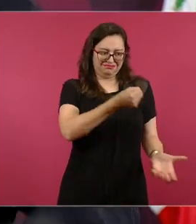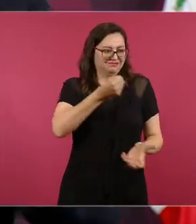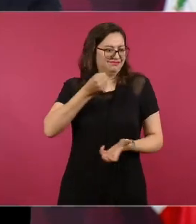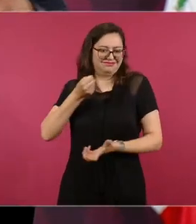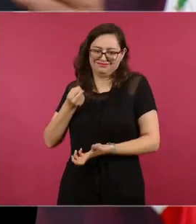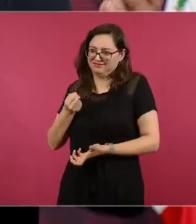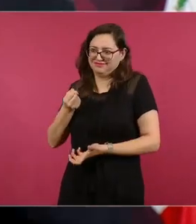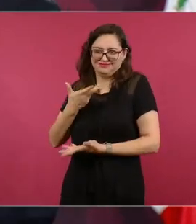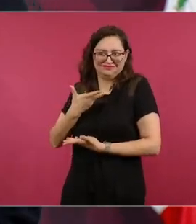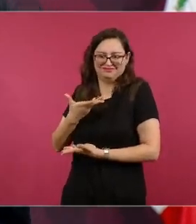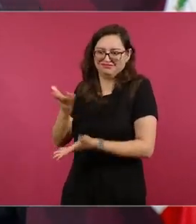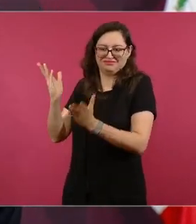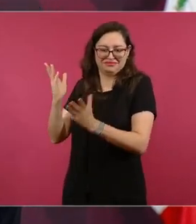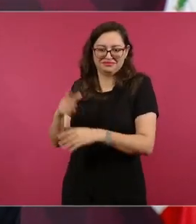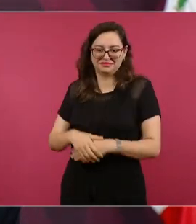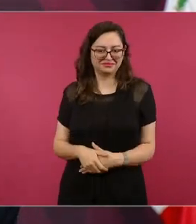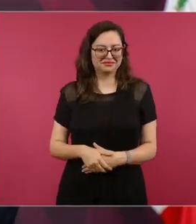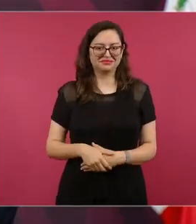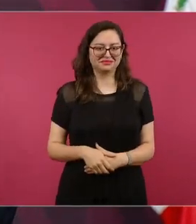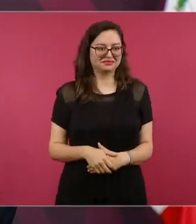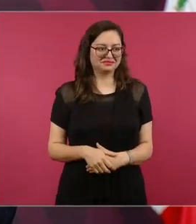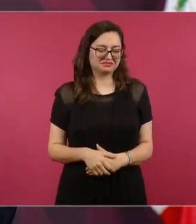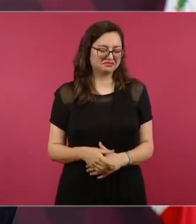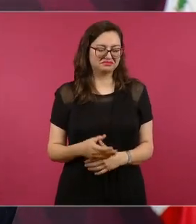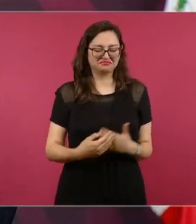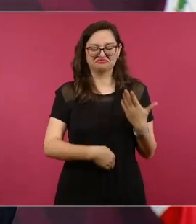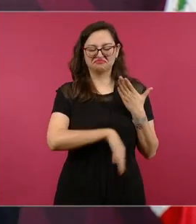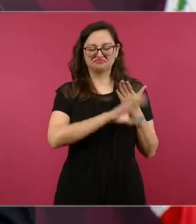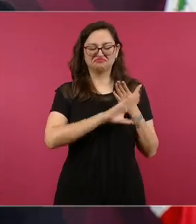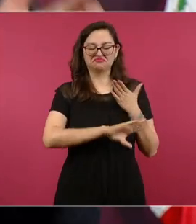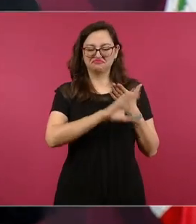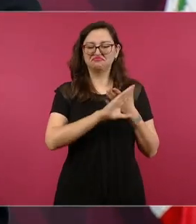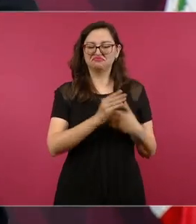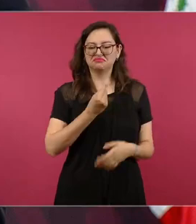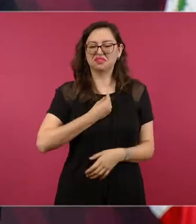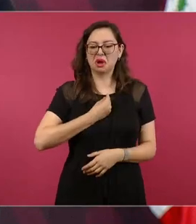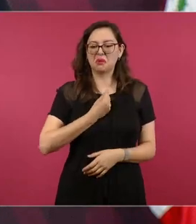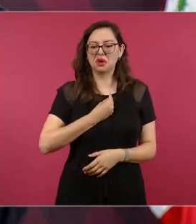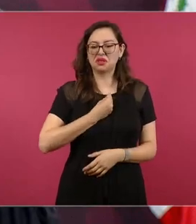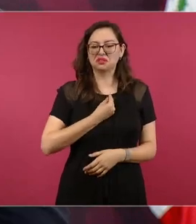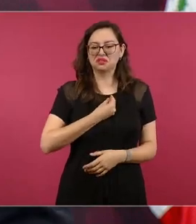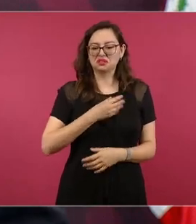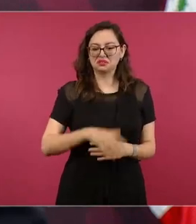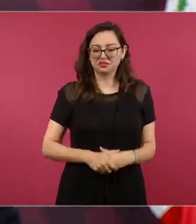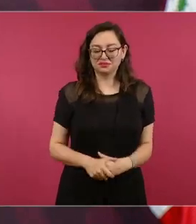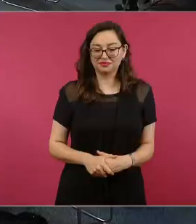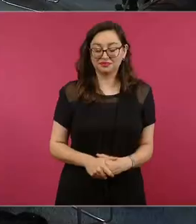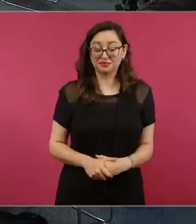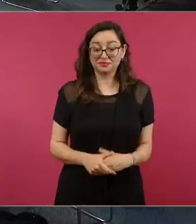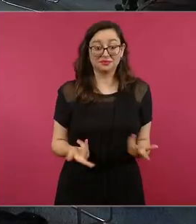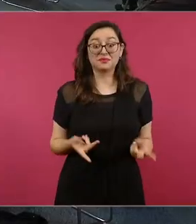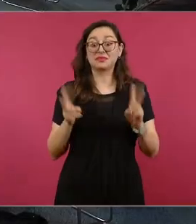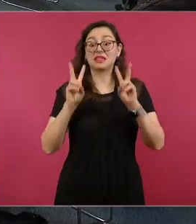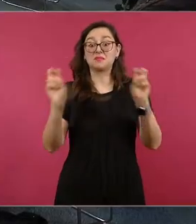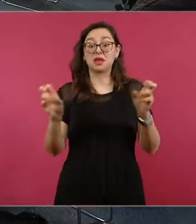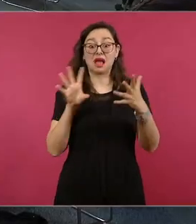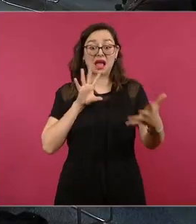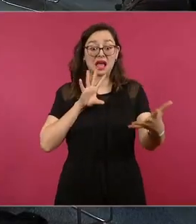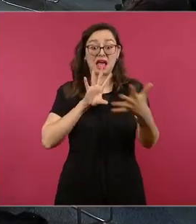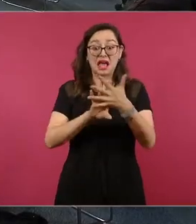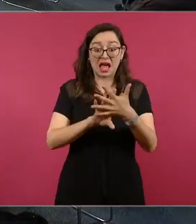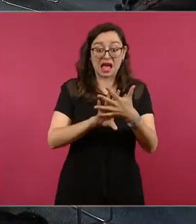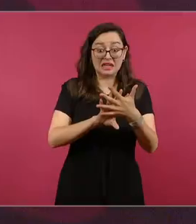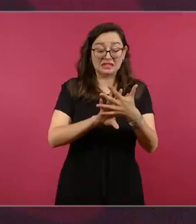hablábamos de los reclusorios estaba llegando Rosa Uchela de